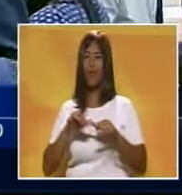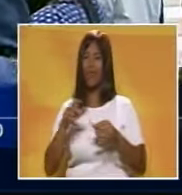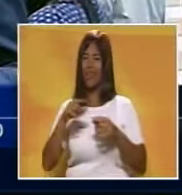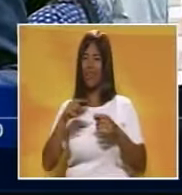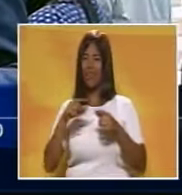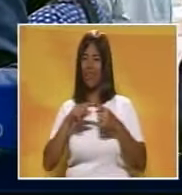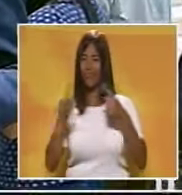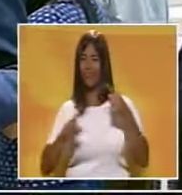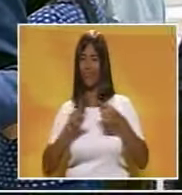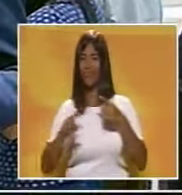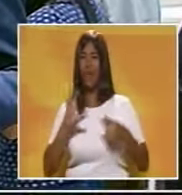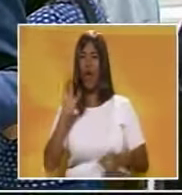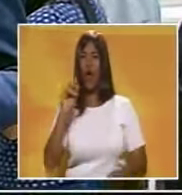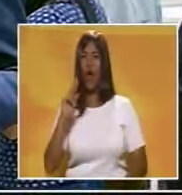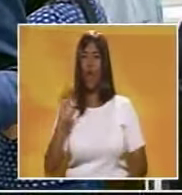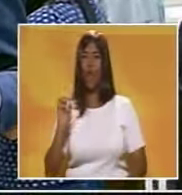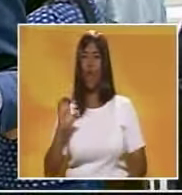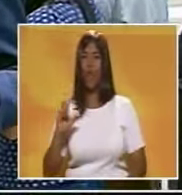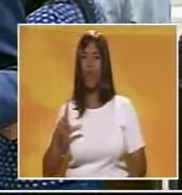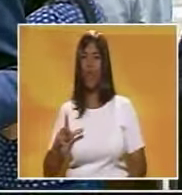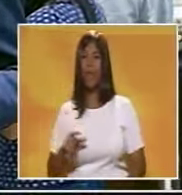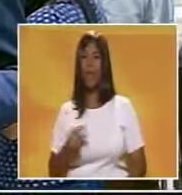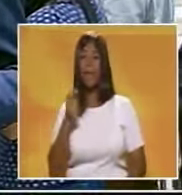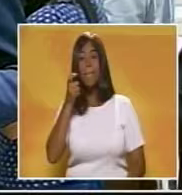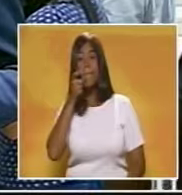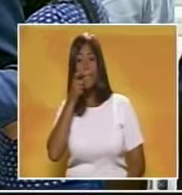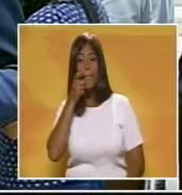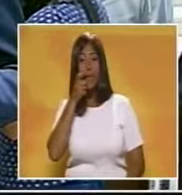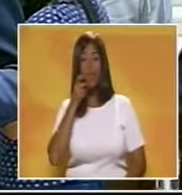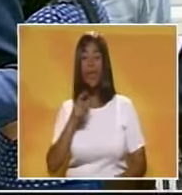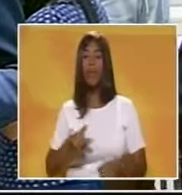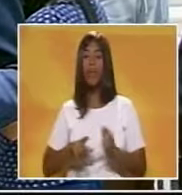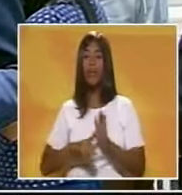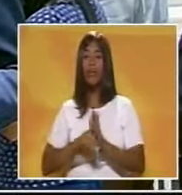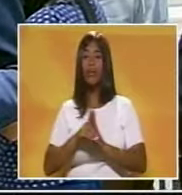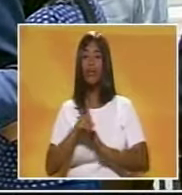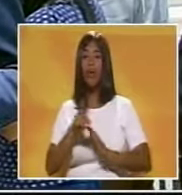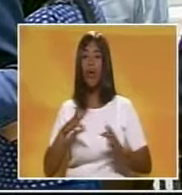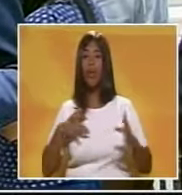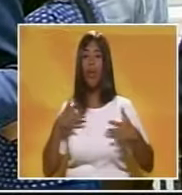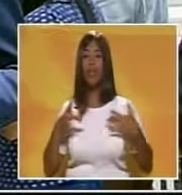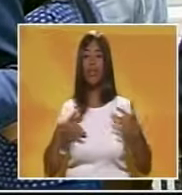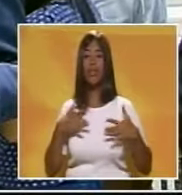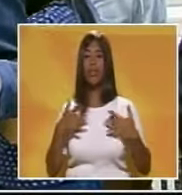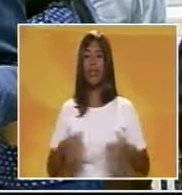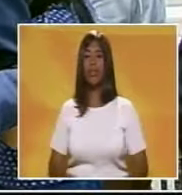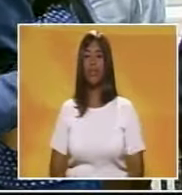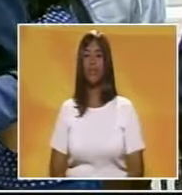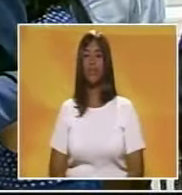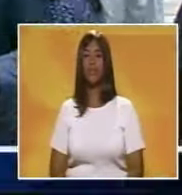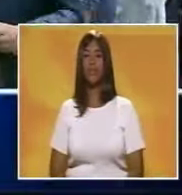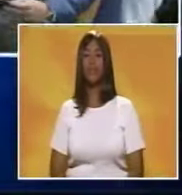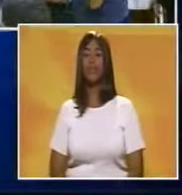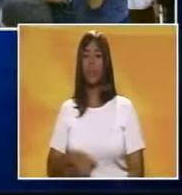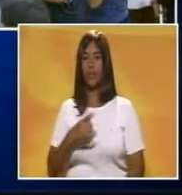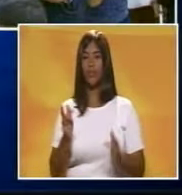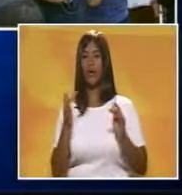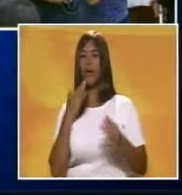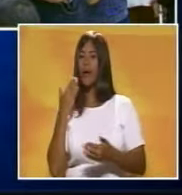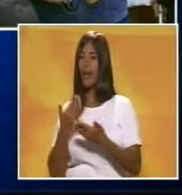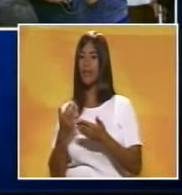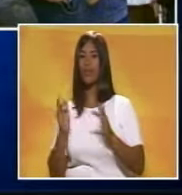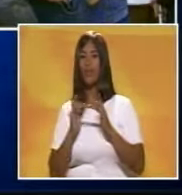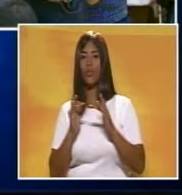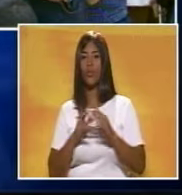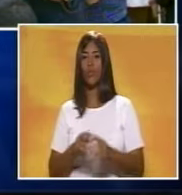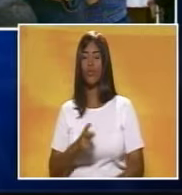vamos a continuar aquí muy pendientes cubriendo el desarrollo de esta actividad aquí hoy en el Palacio Federal Legislativo. Por ahora devolvemos este pase Muchas gracias